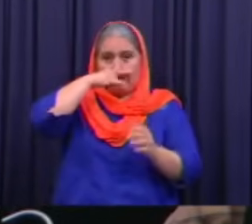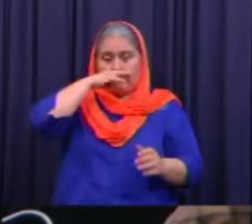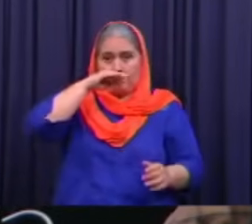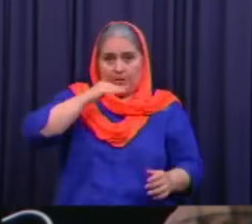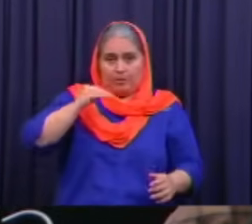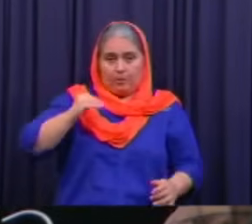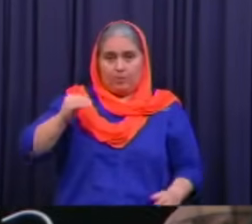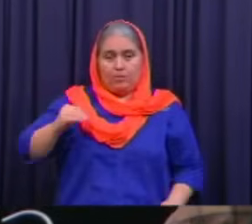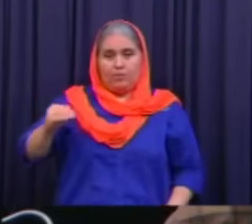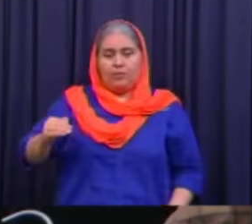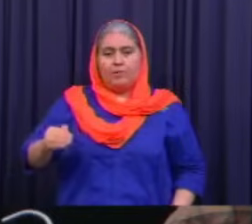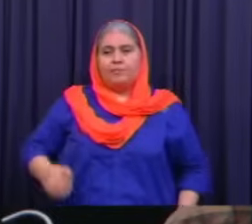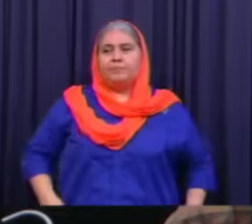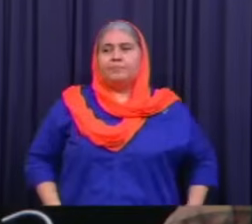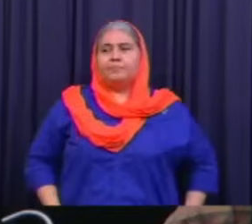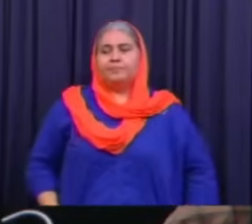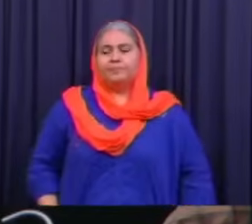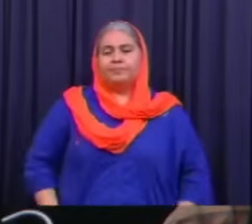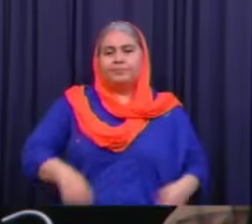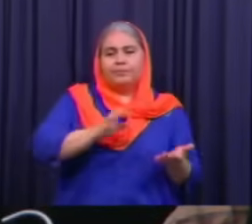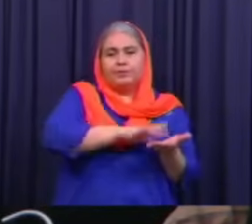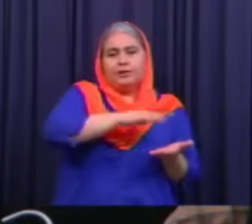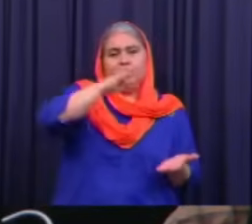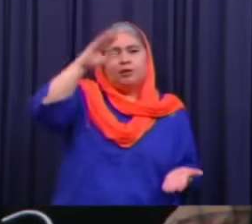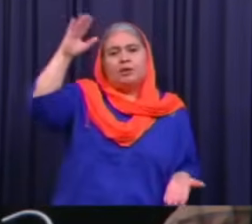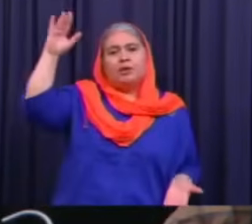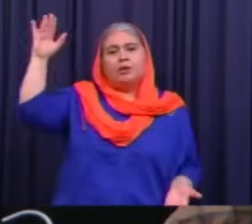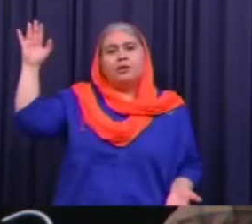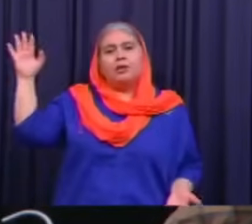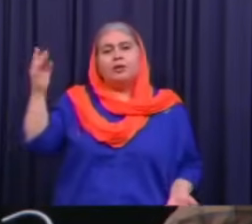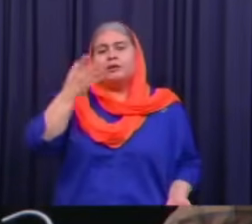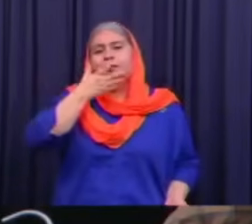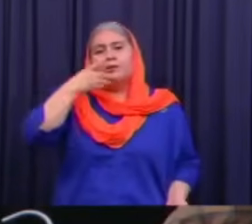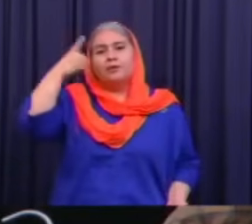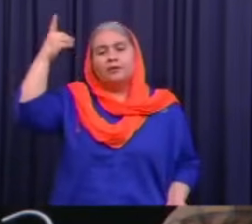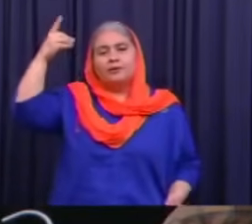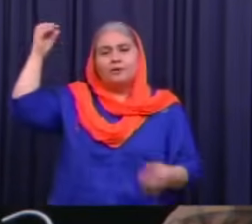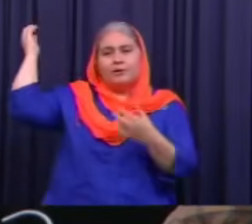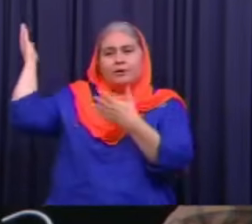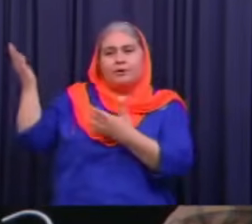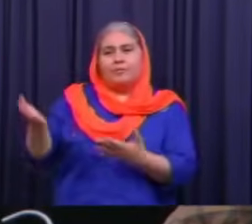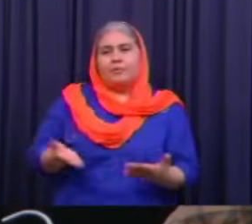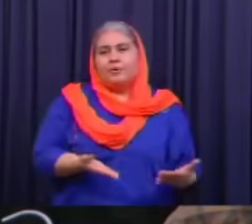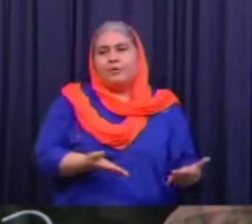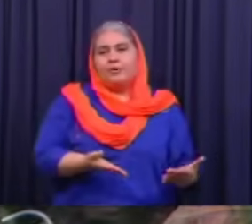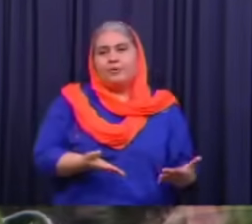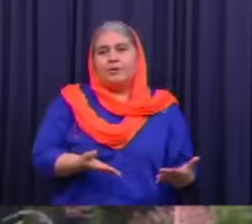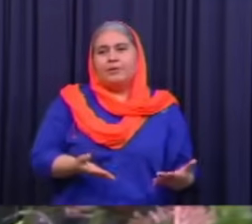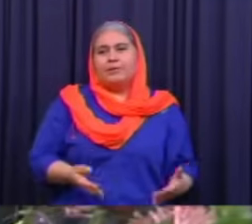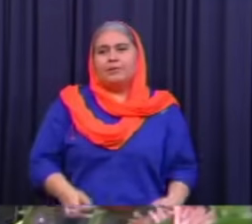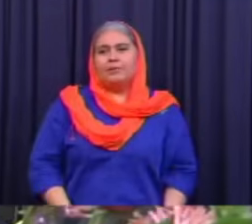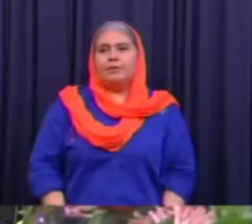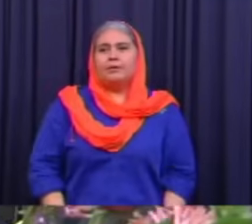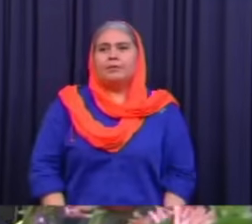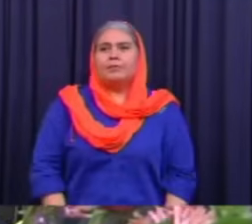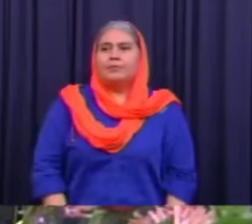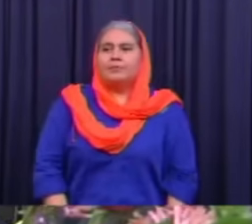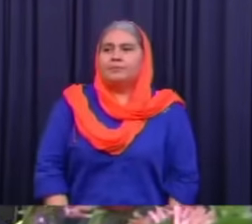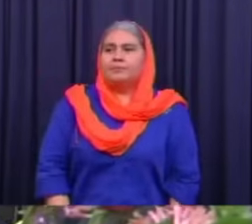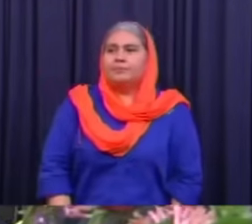su bebé Gloria a Dios bienvenidos Qué día más especial hermanos